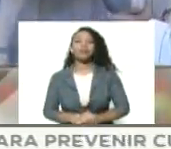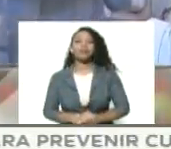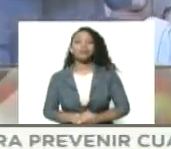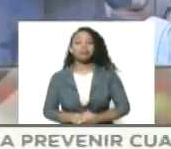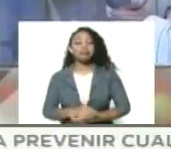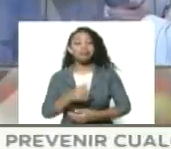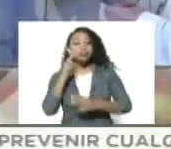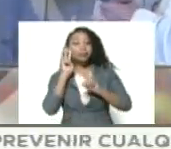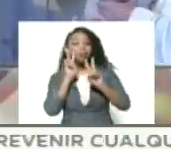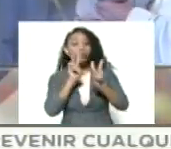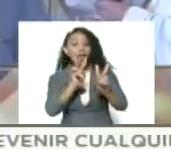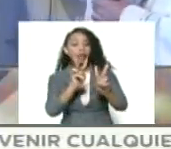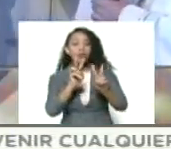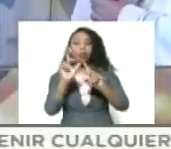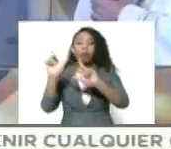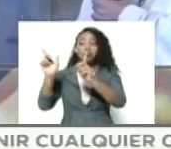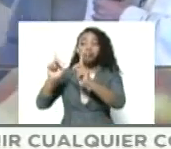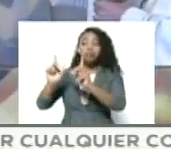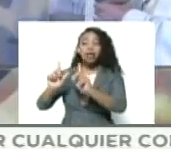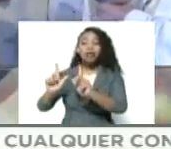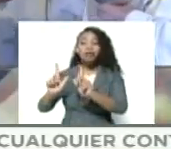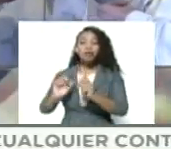Estuvimos viendo por televisión.